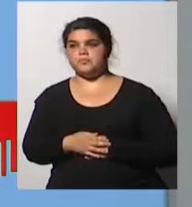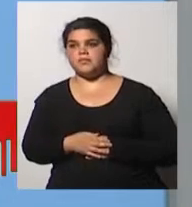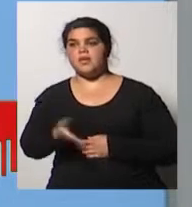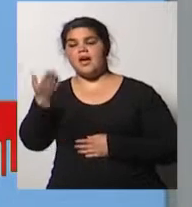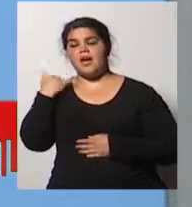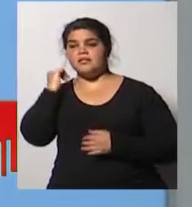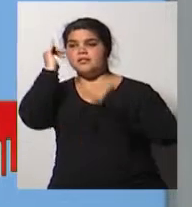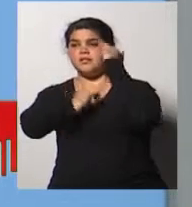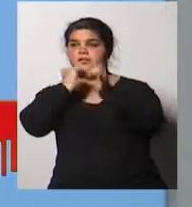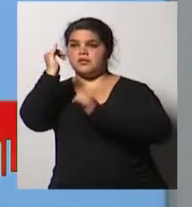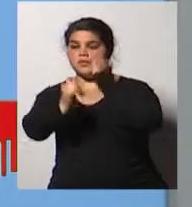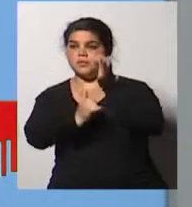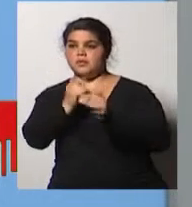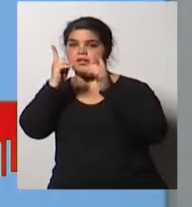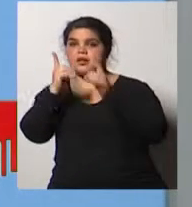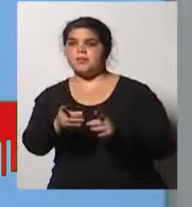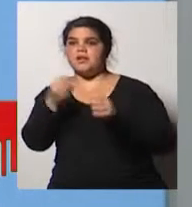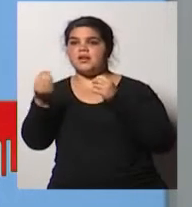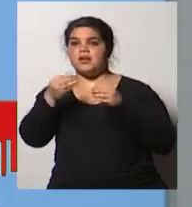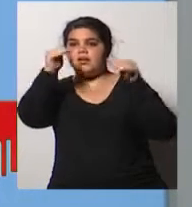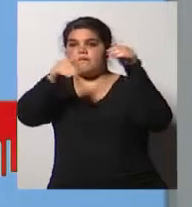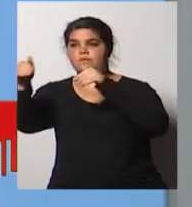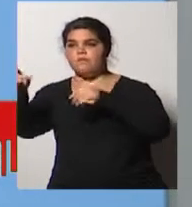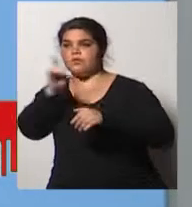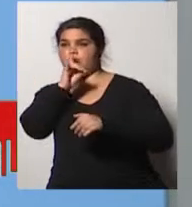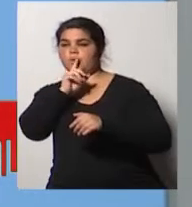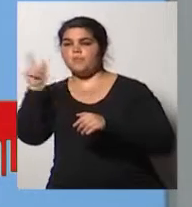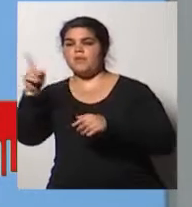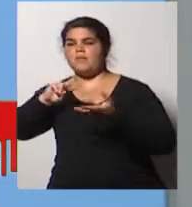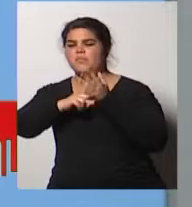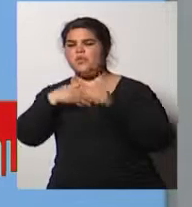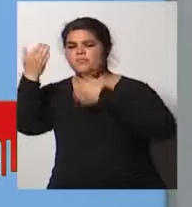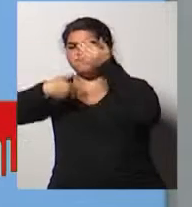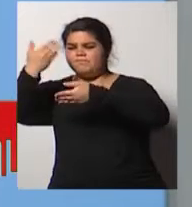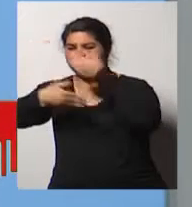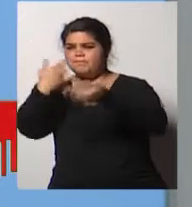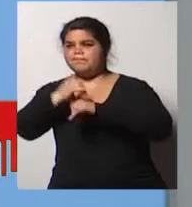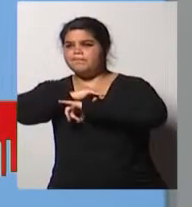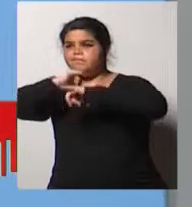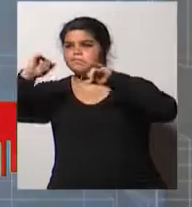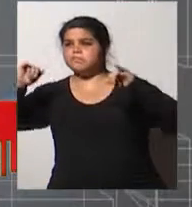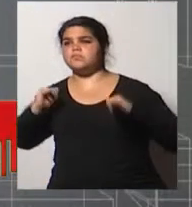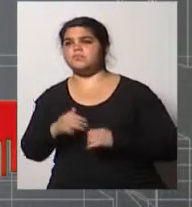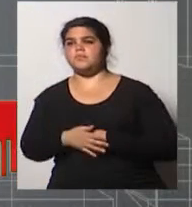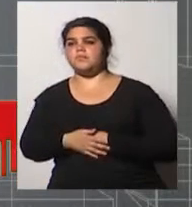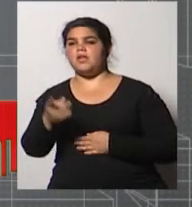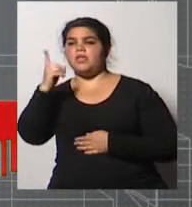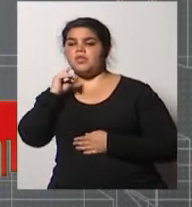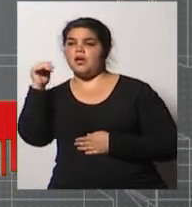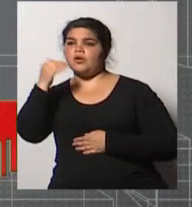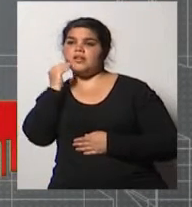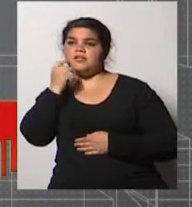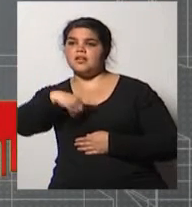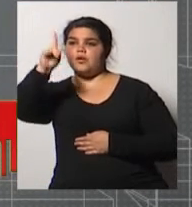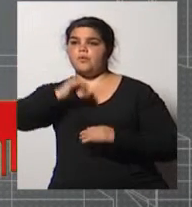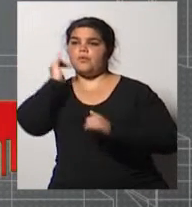al principio del programa, las elecciones en Tucumán han seguido teniendo repercusión en los medios. Hoy día por la tarde, Diario 1 titulaba: